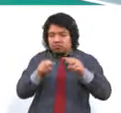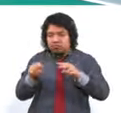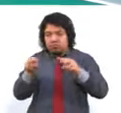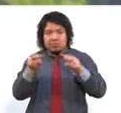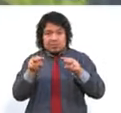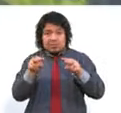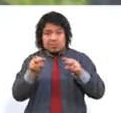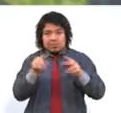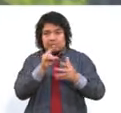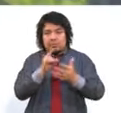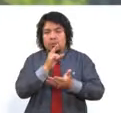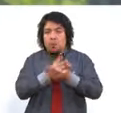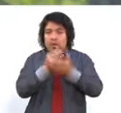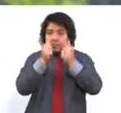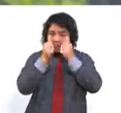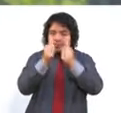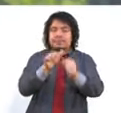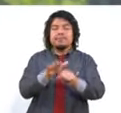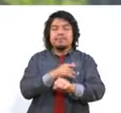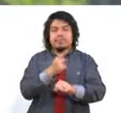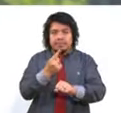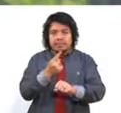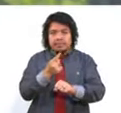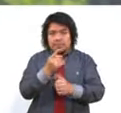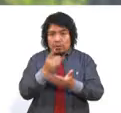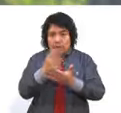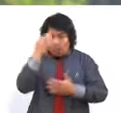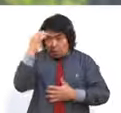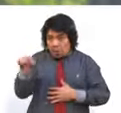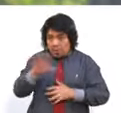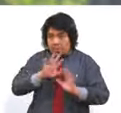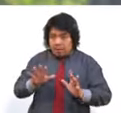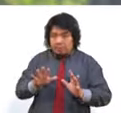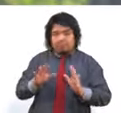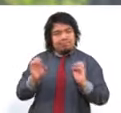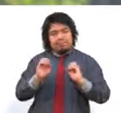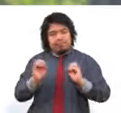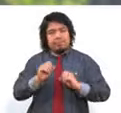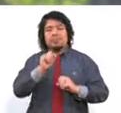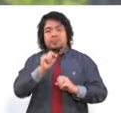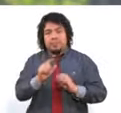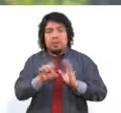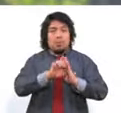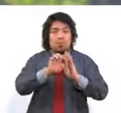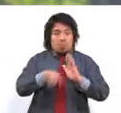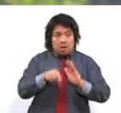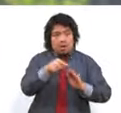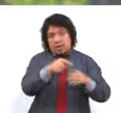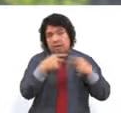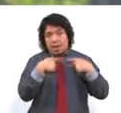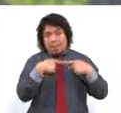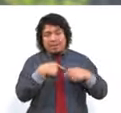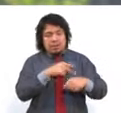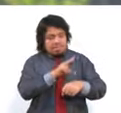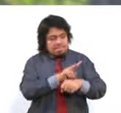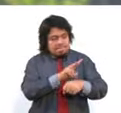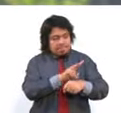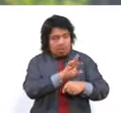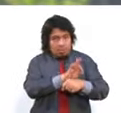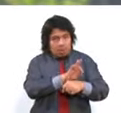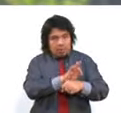solamente atender los delitos, sino inclusive también atender la protección civil.